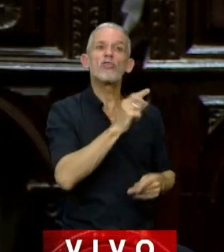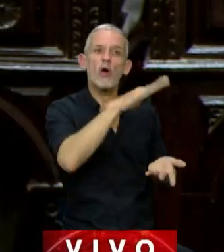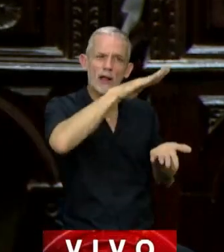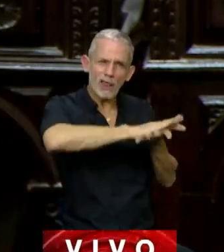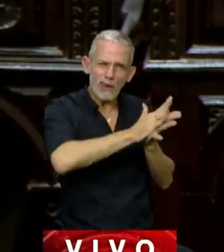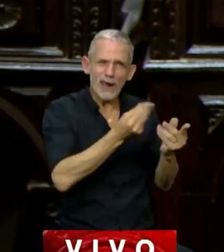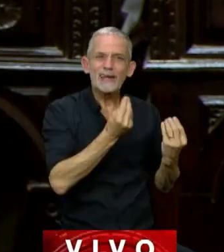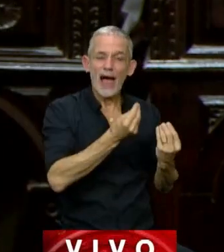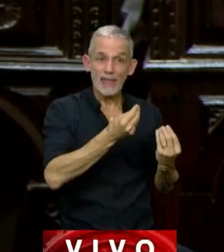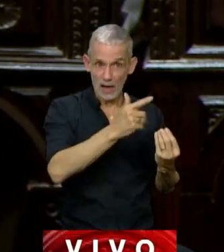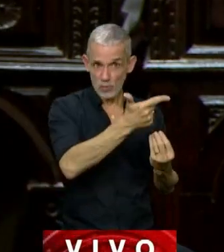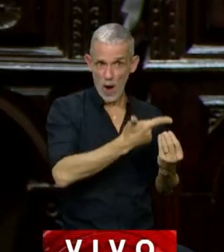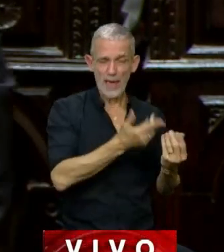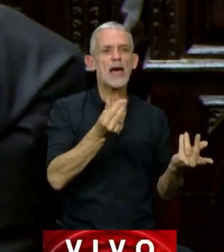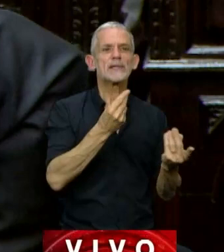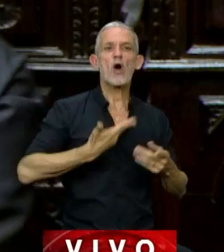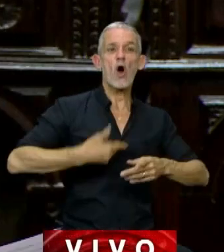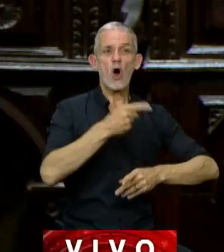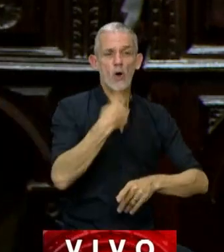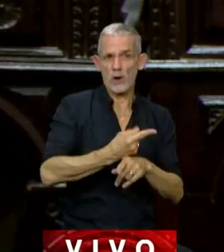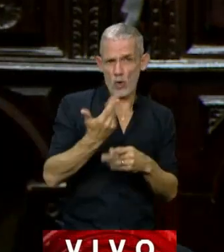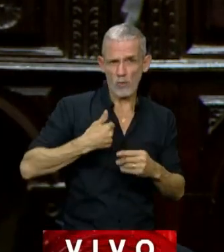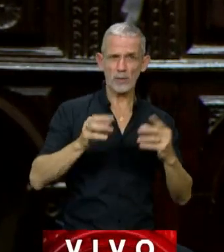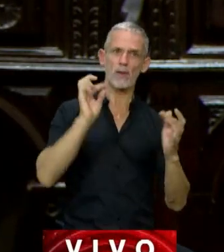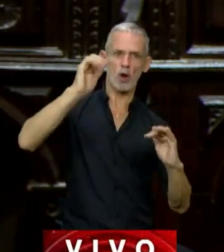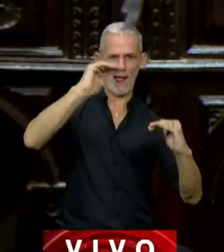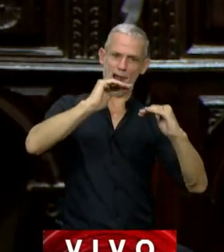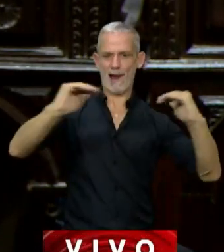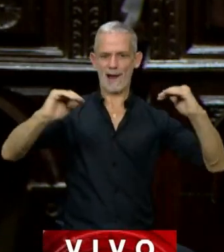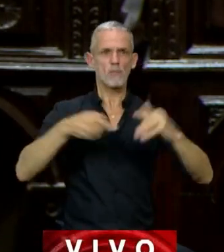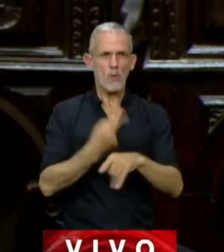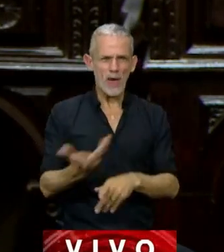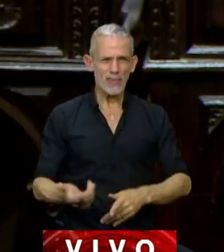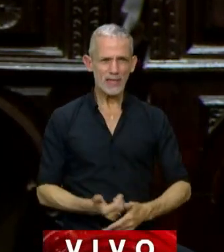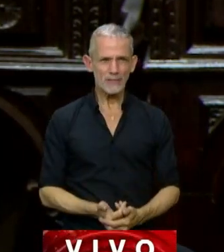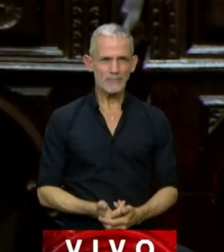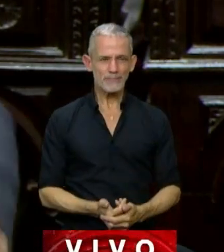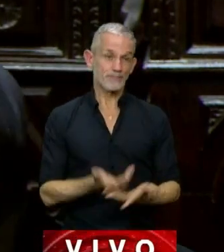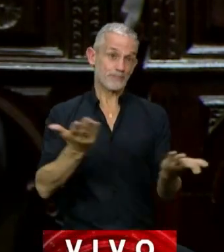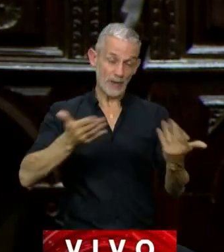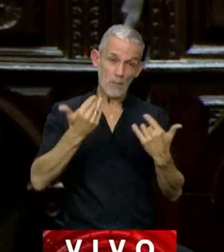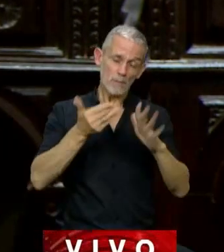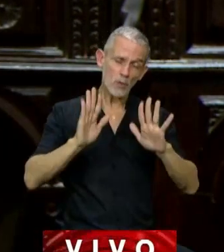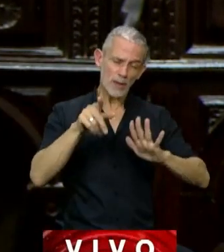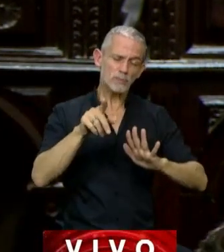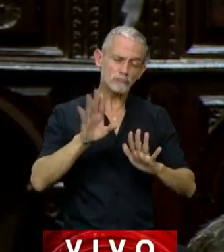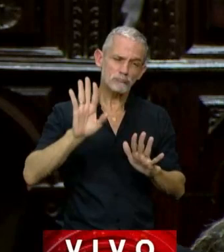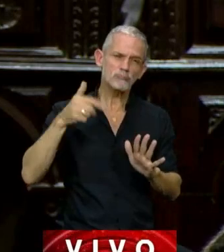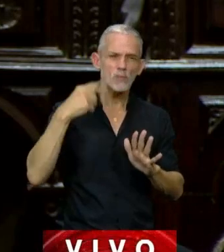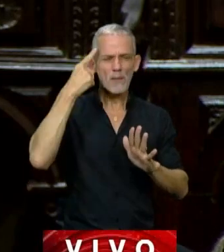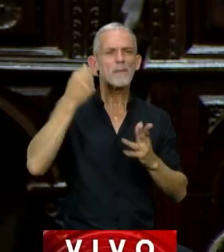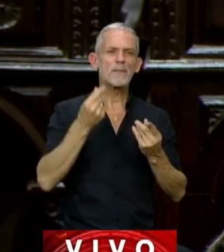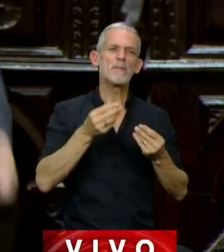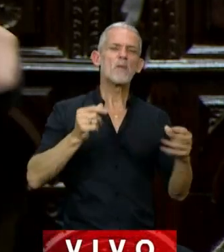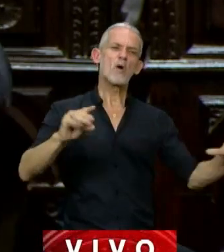dólares, en la Argentina los gobiernos no pueden estabilizar. Miren, podemos llegar a